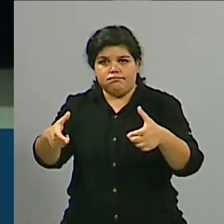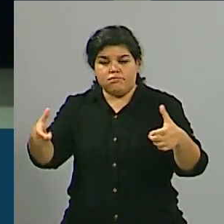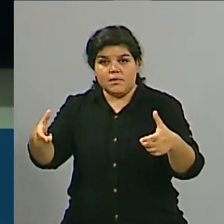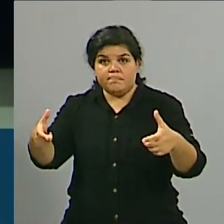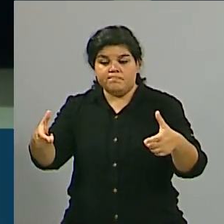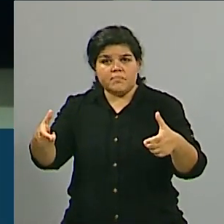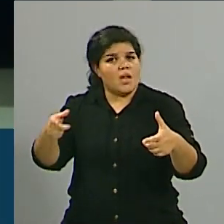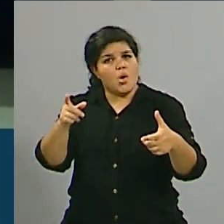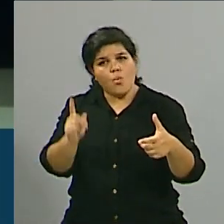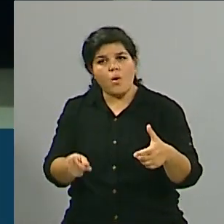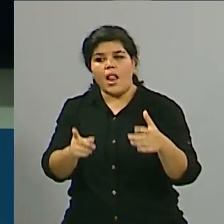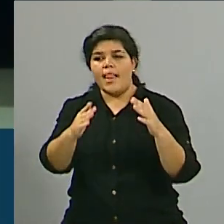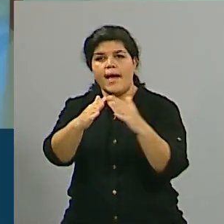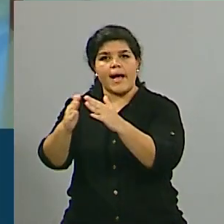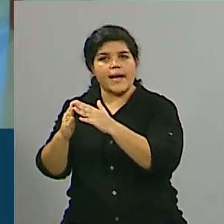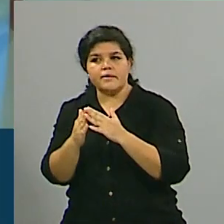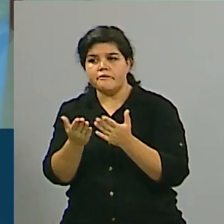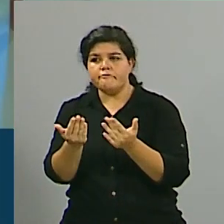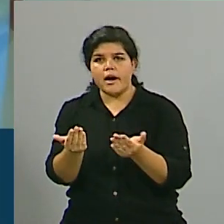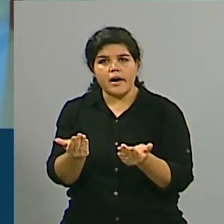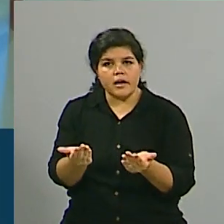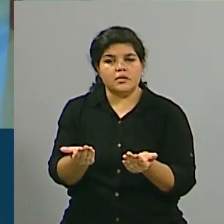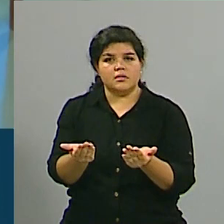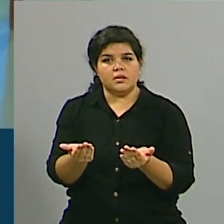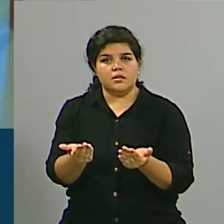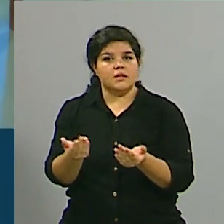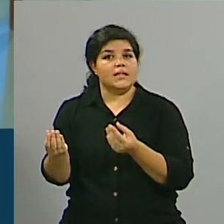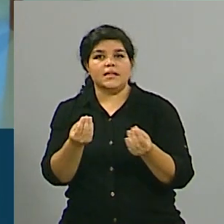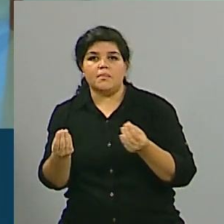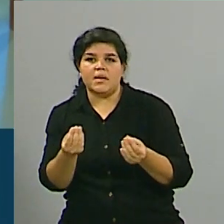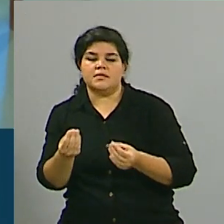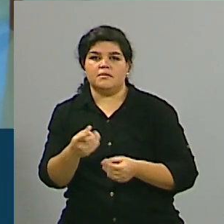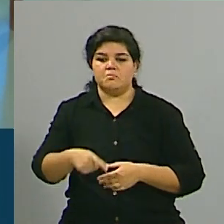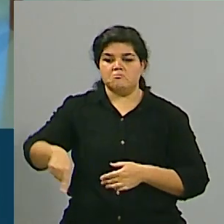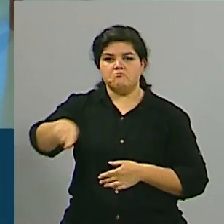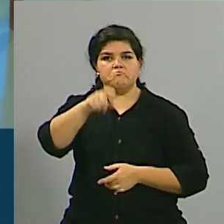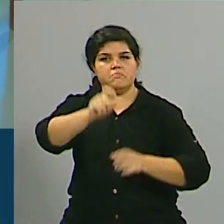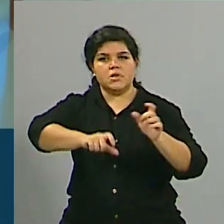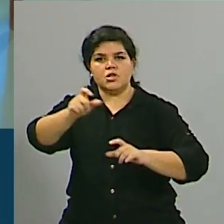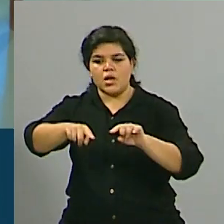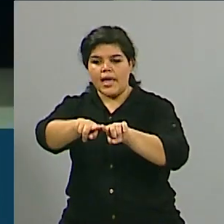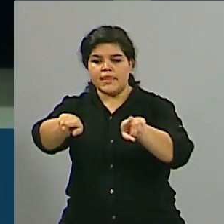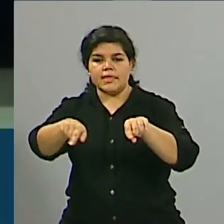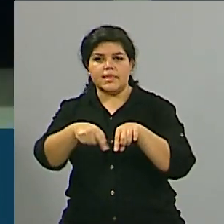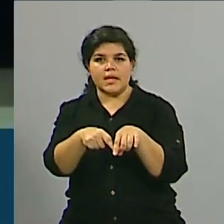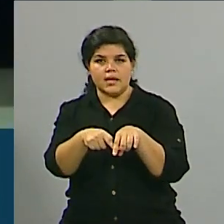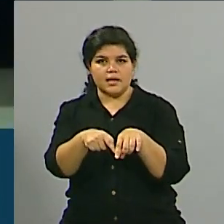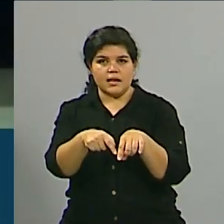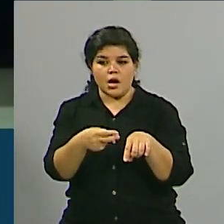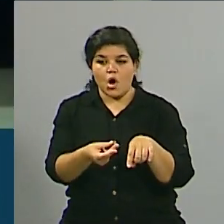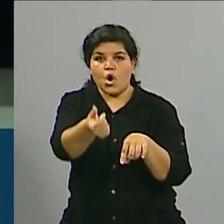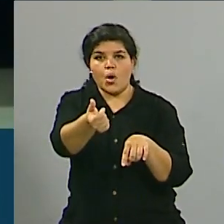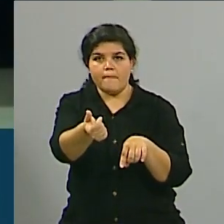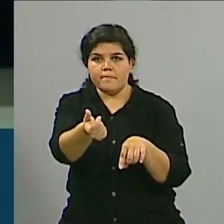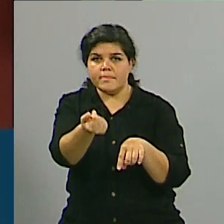no son las esperadas porque la gente se va asentando en la medida que va pudiendo adquirir diferentes terrenos, claro, y no aptos muchas veces para el tema